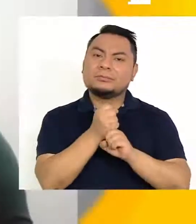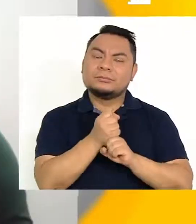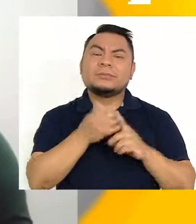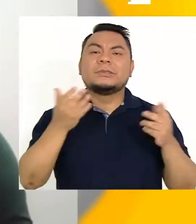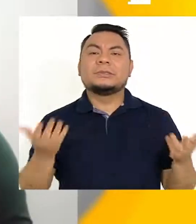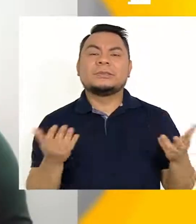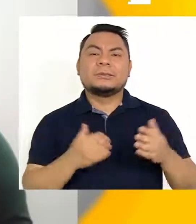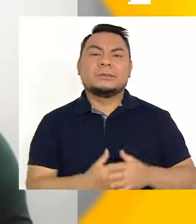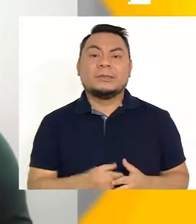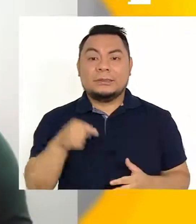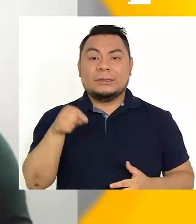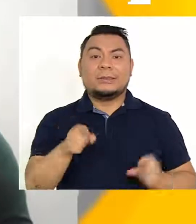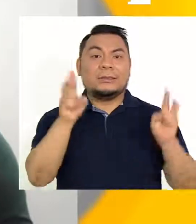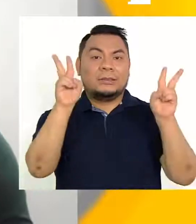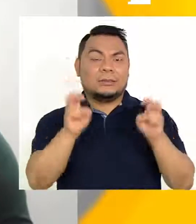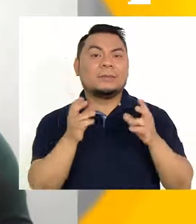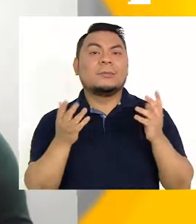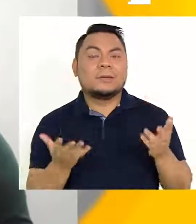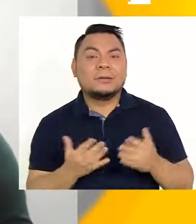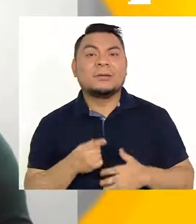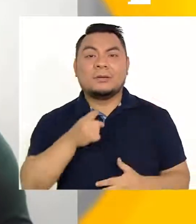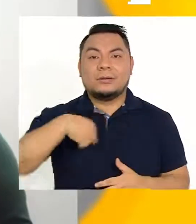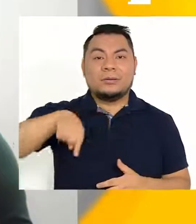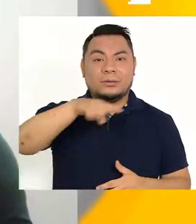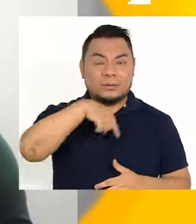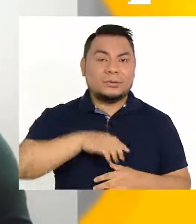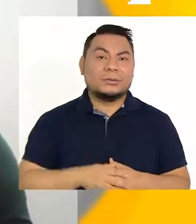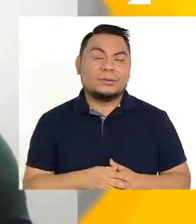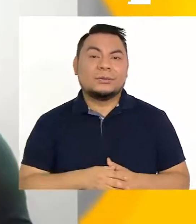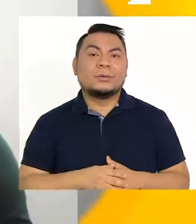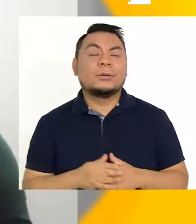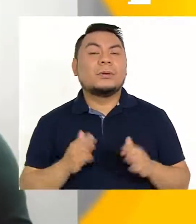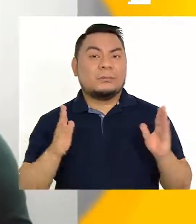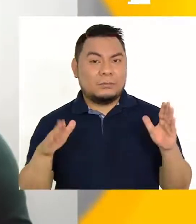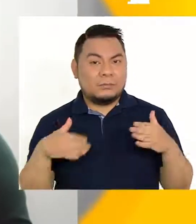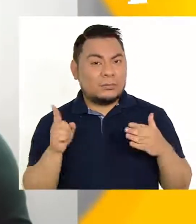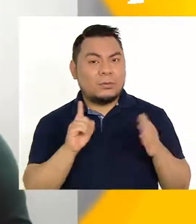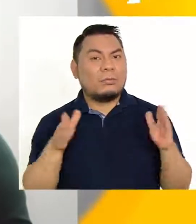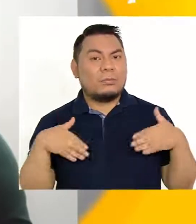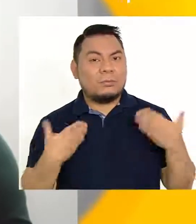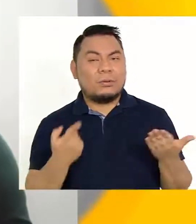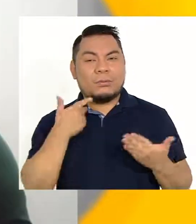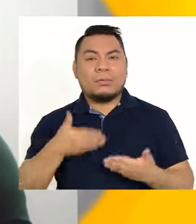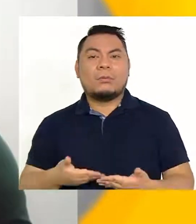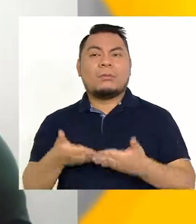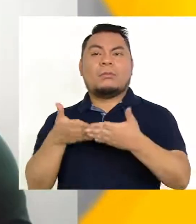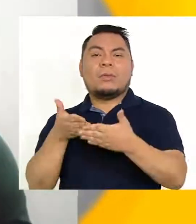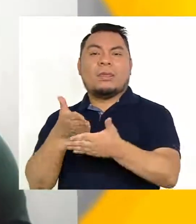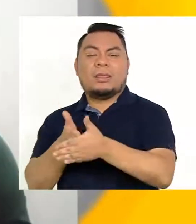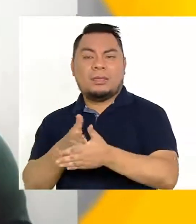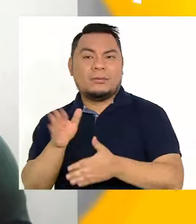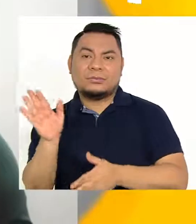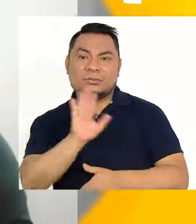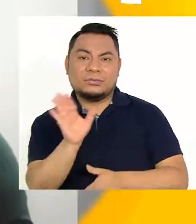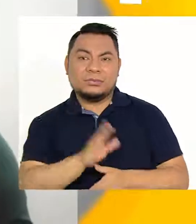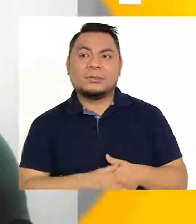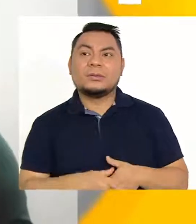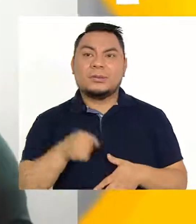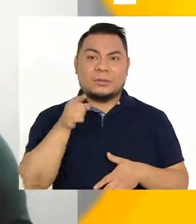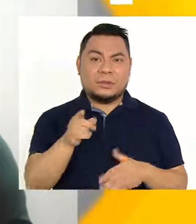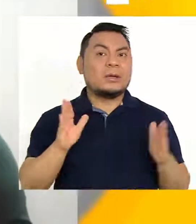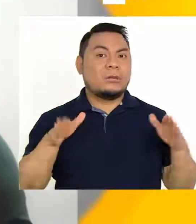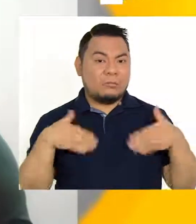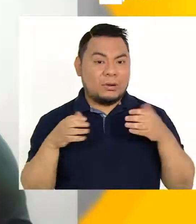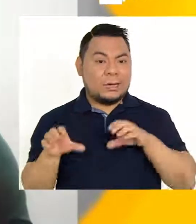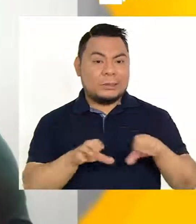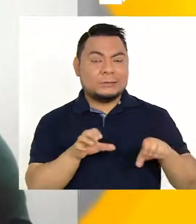Entonces, el tema está en que nosotros no nos podemos poner barreras. Ellos